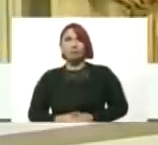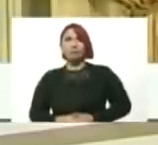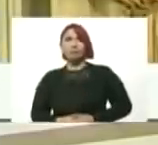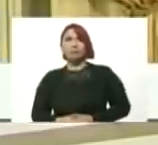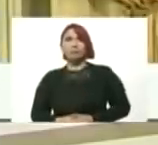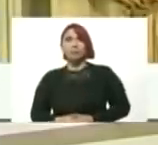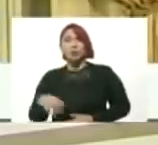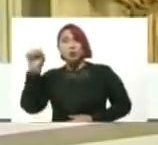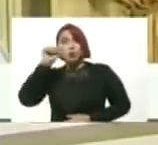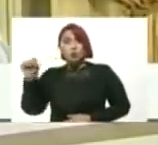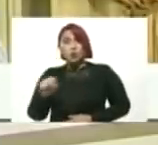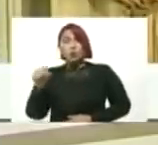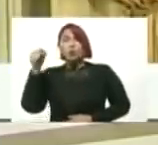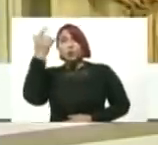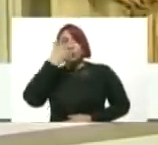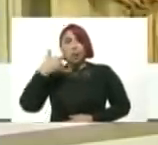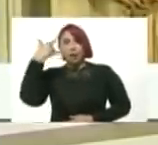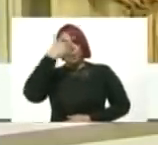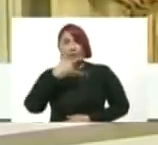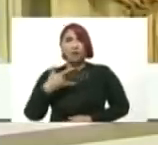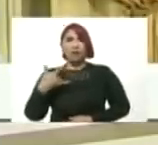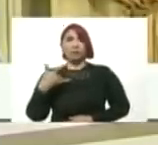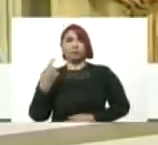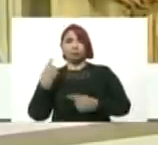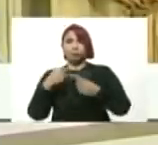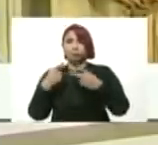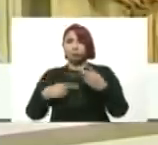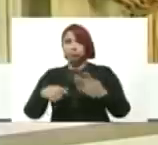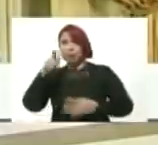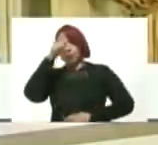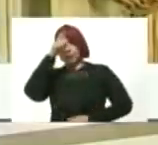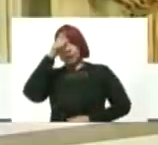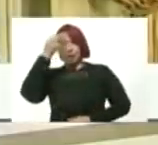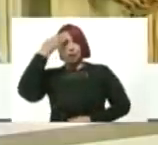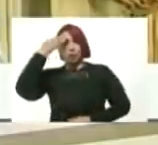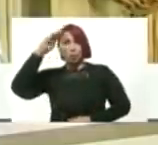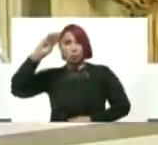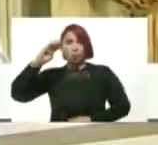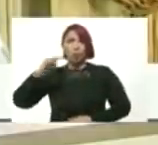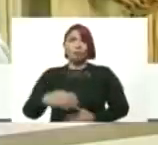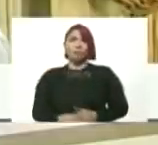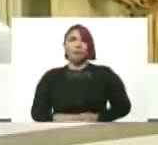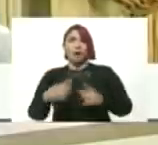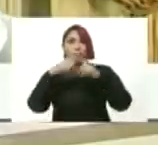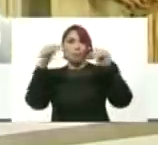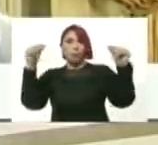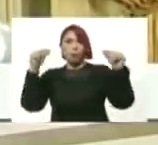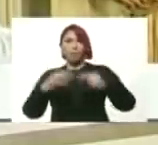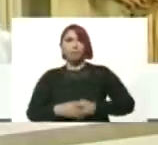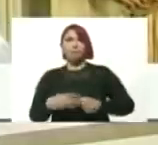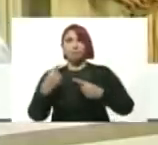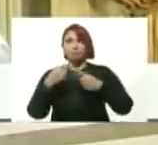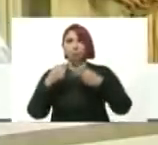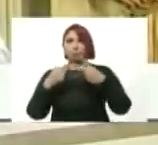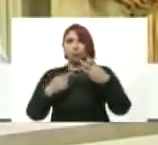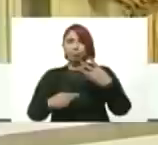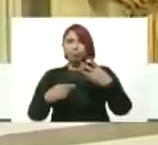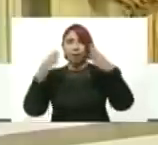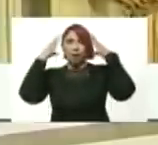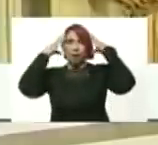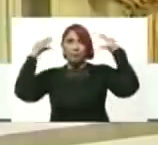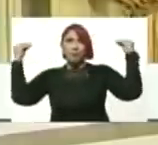cuba alemania tapón etcétera bien unam